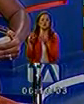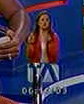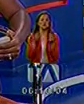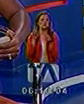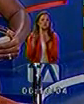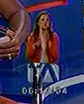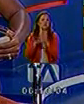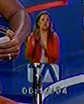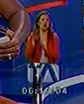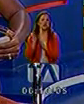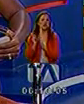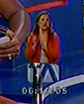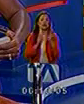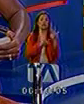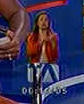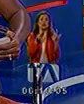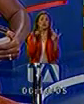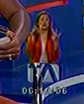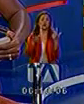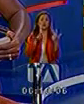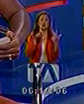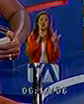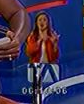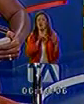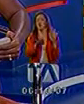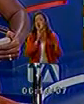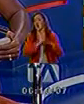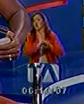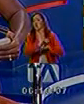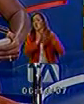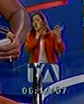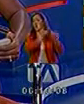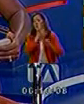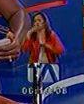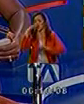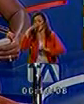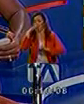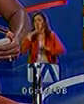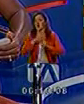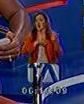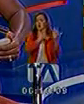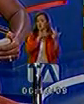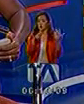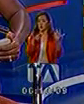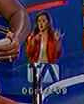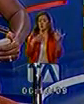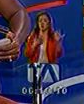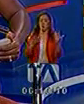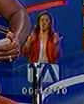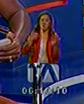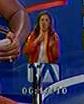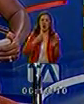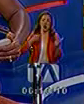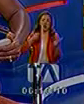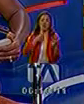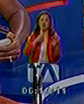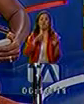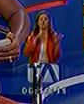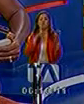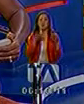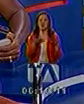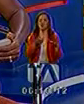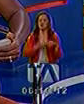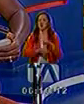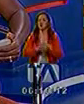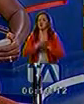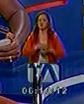7 detenidos y otras 15 personas que serían capturadas en las próximas horas. Esto ya que quedaron registradas en fotografías y videos que circulan